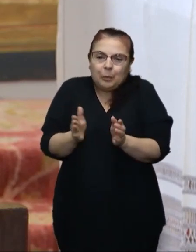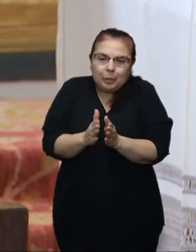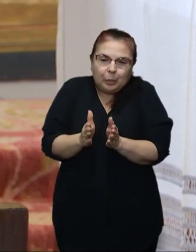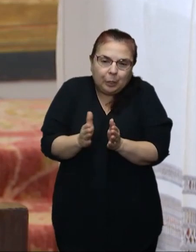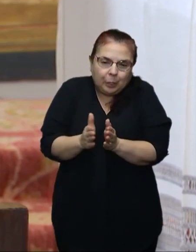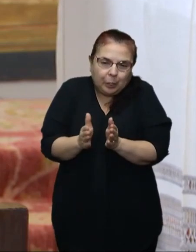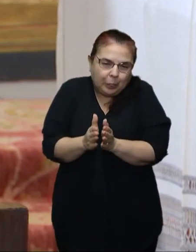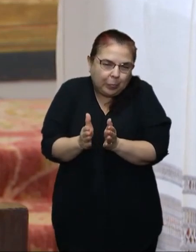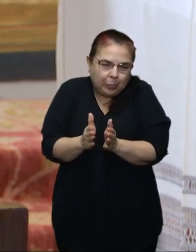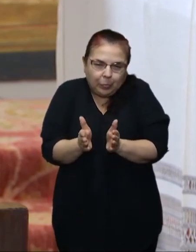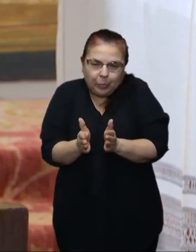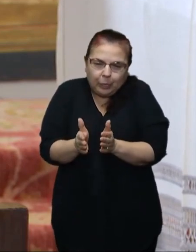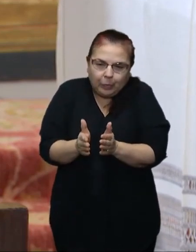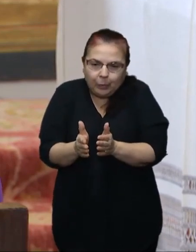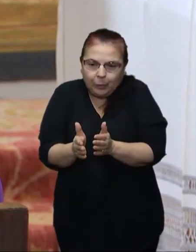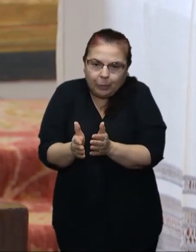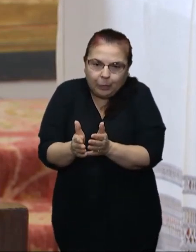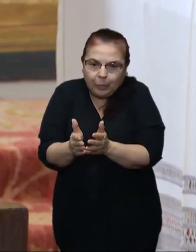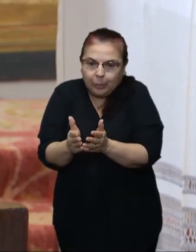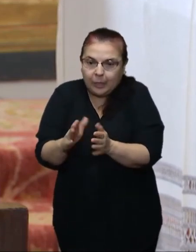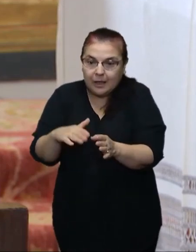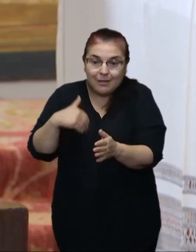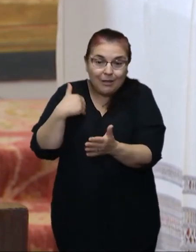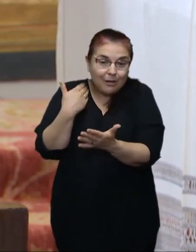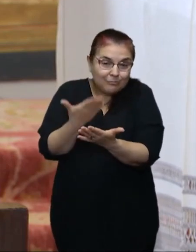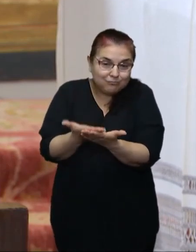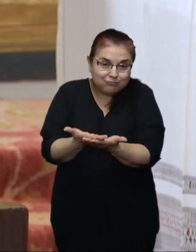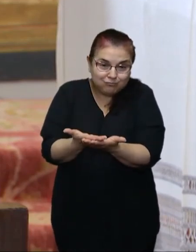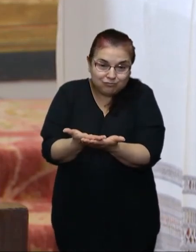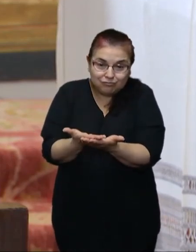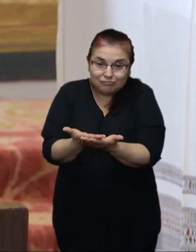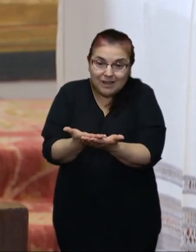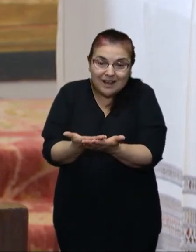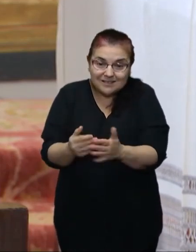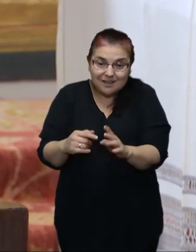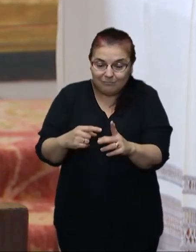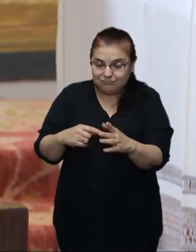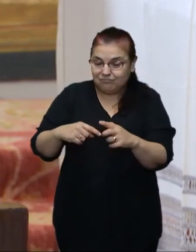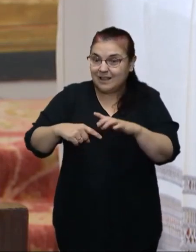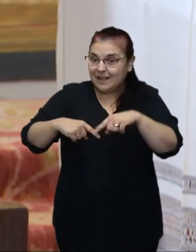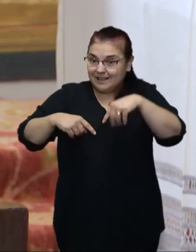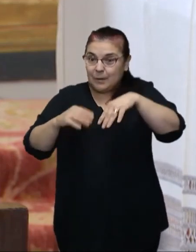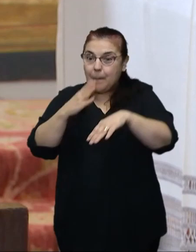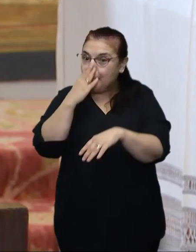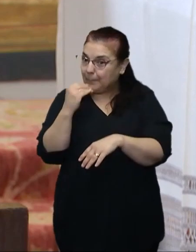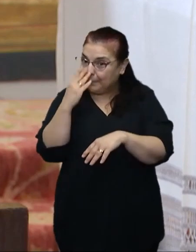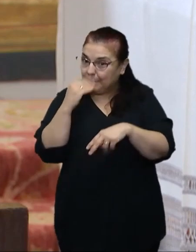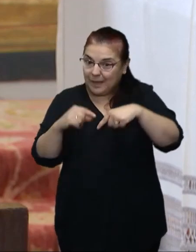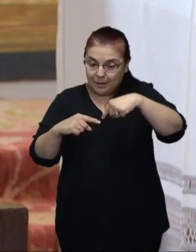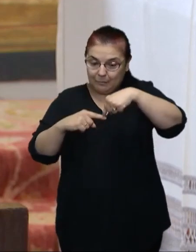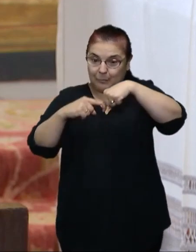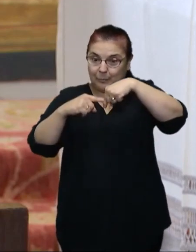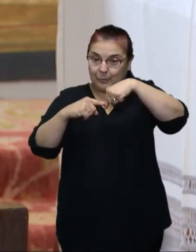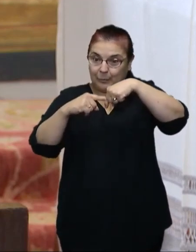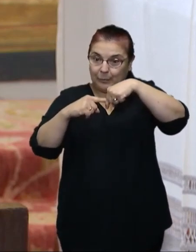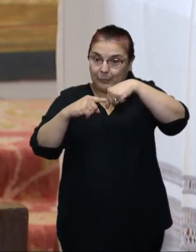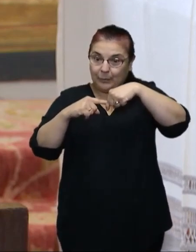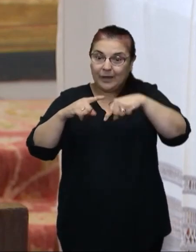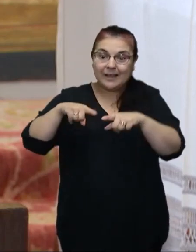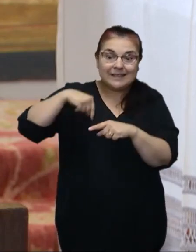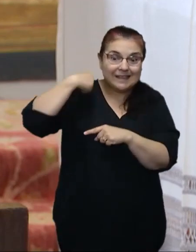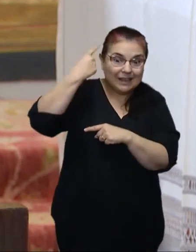imperceptible. El agua me llega hasta los tobillos, luego ya me llega